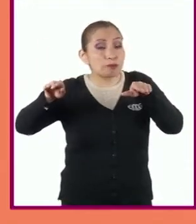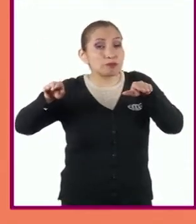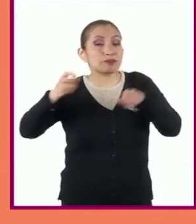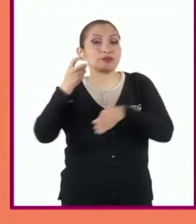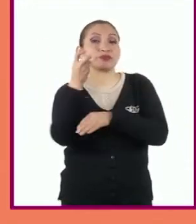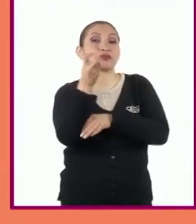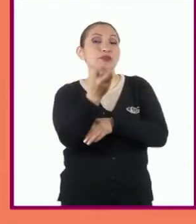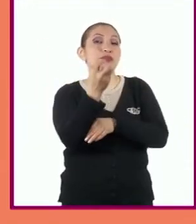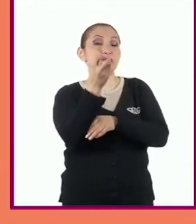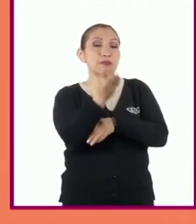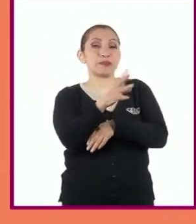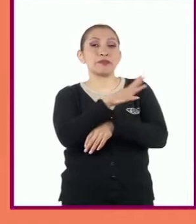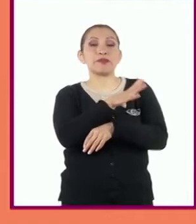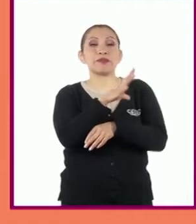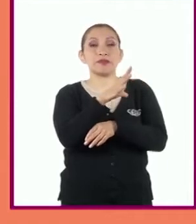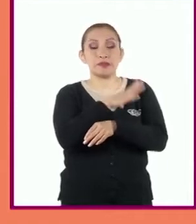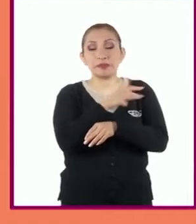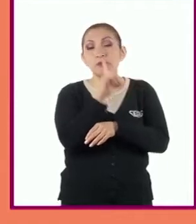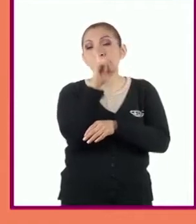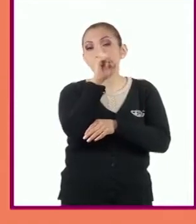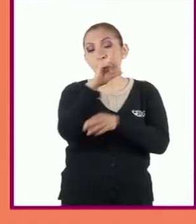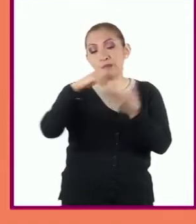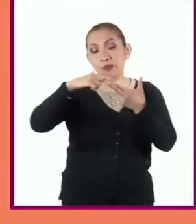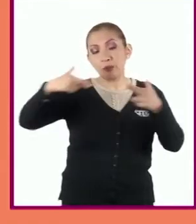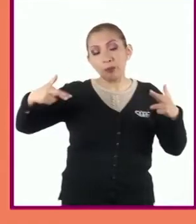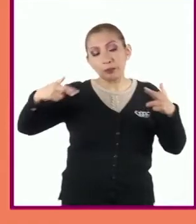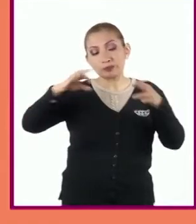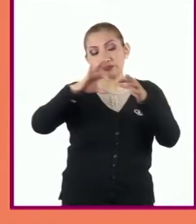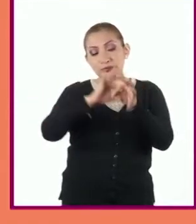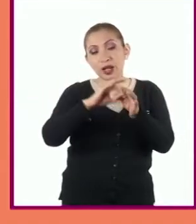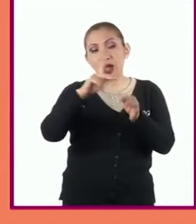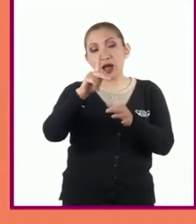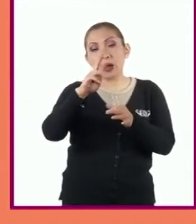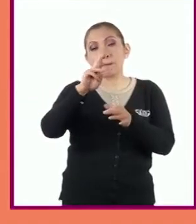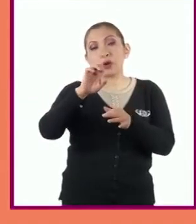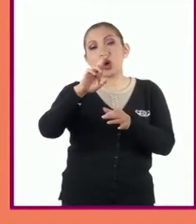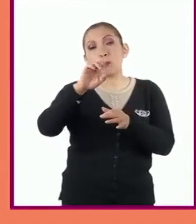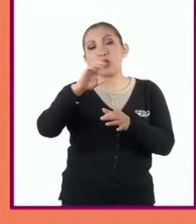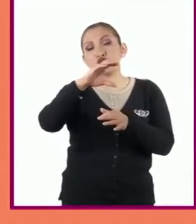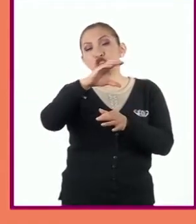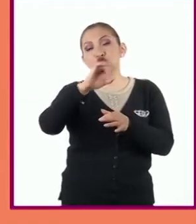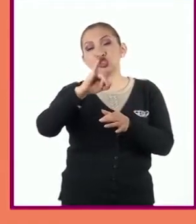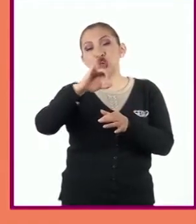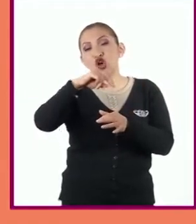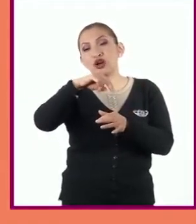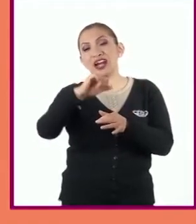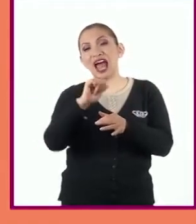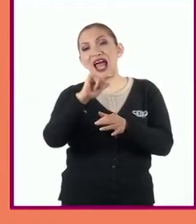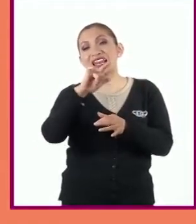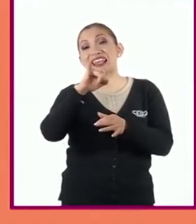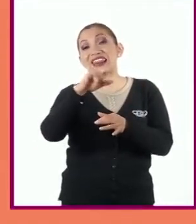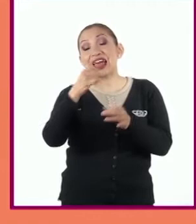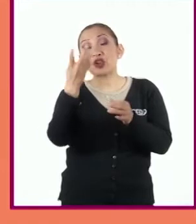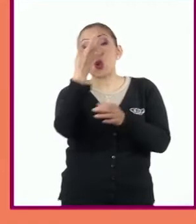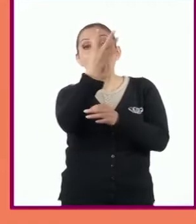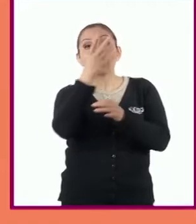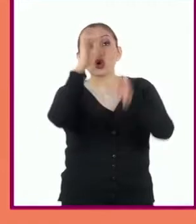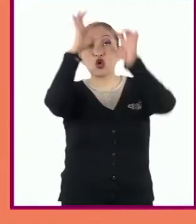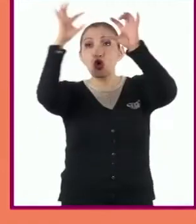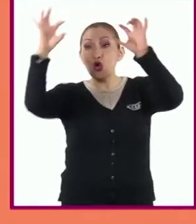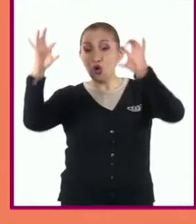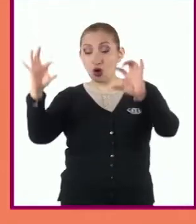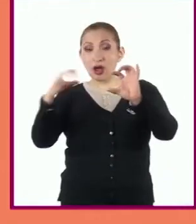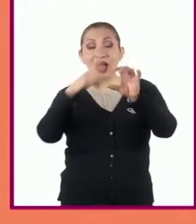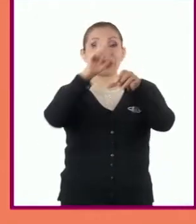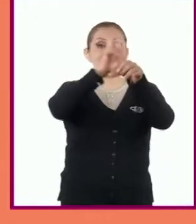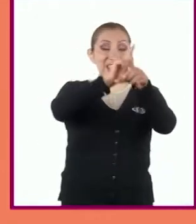lo tanto, existe una relación de proporcionalidad entre 4 cantidades. El aumento de los